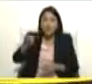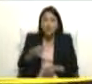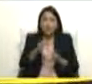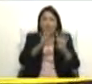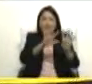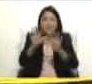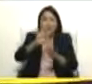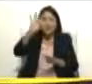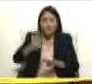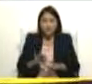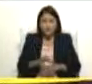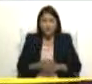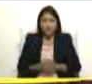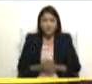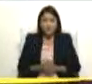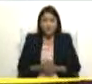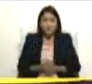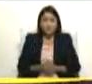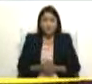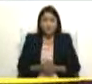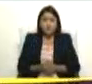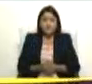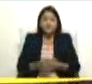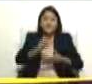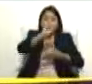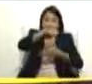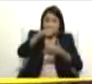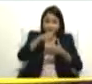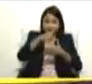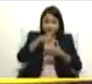97.99%. Por el sí.